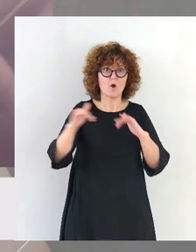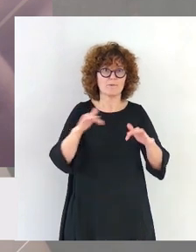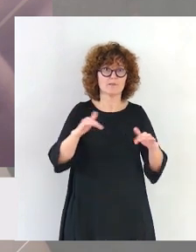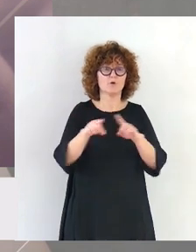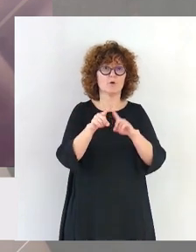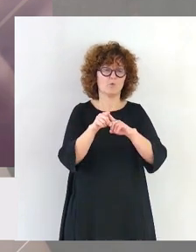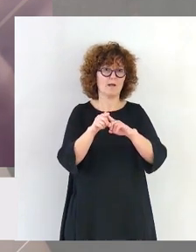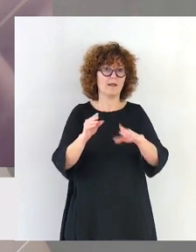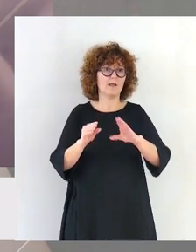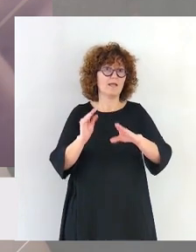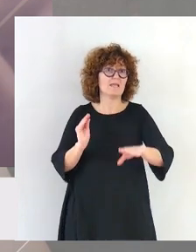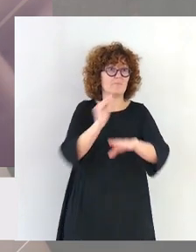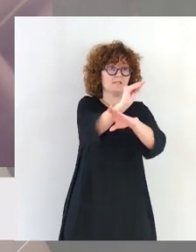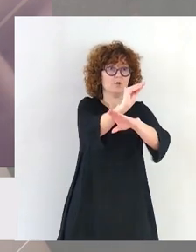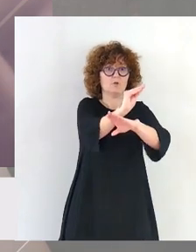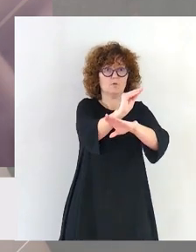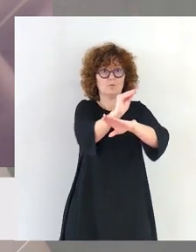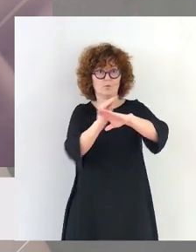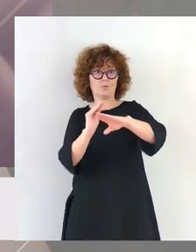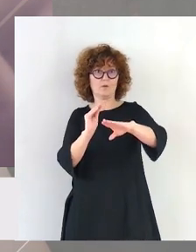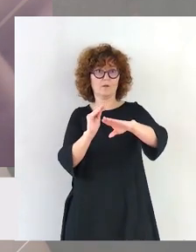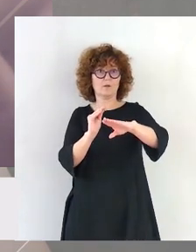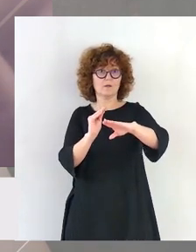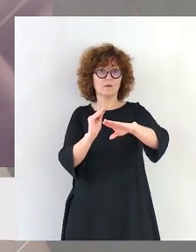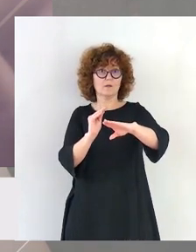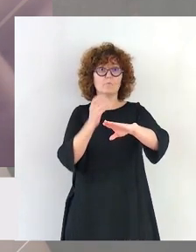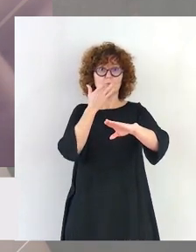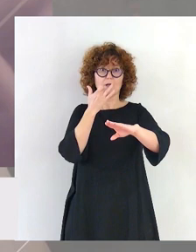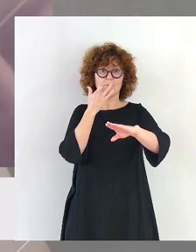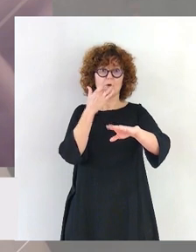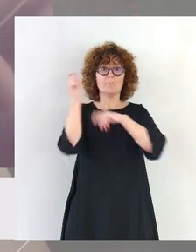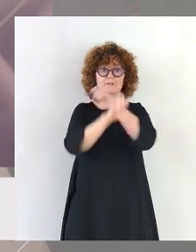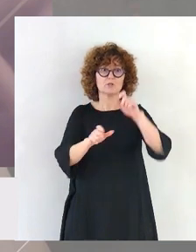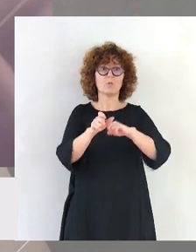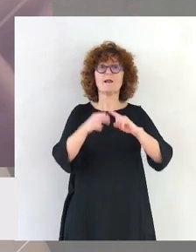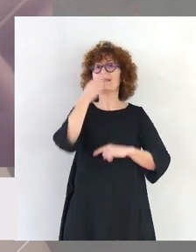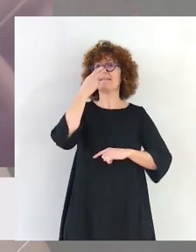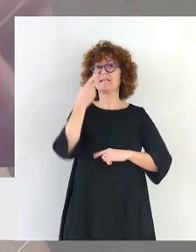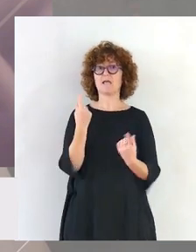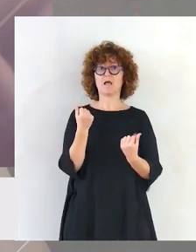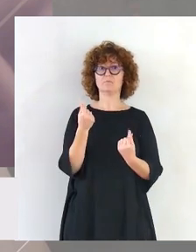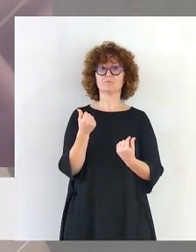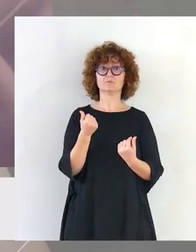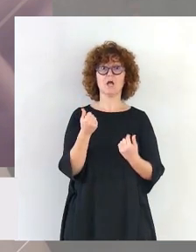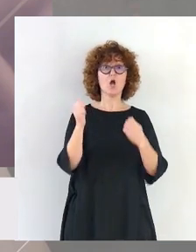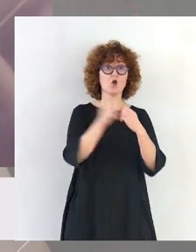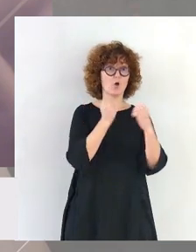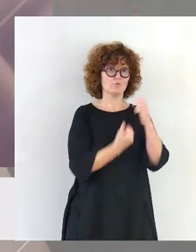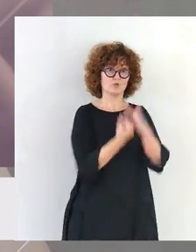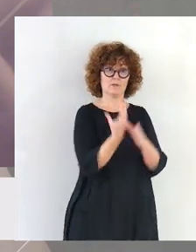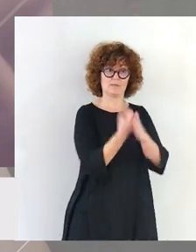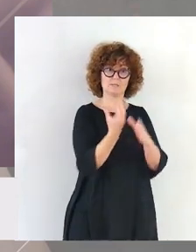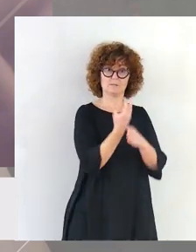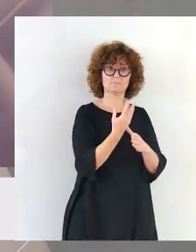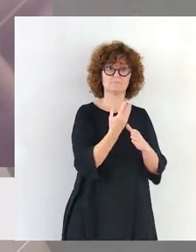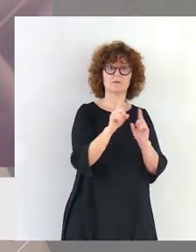historia que tengamos documentado es decir fondos de inversión que retiran sus activos de intereses de combustibles fósiles para incorporarlos a eso que se